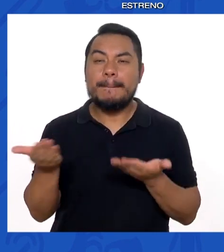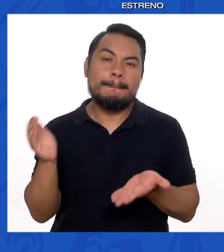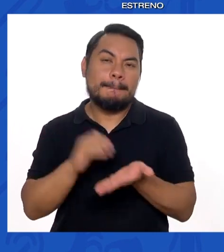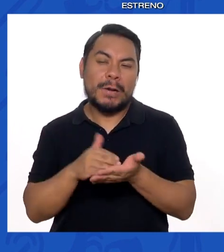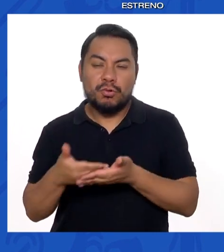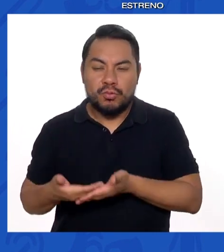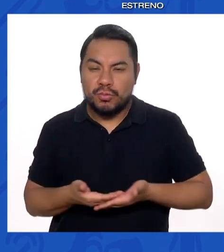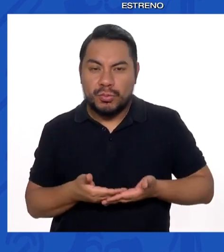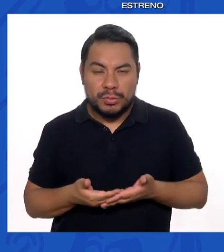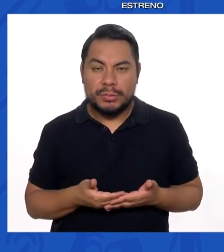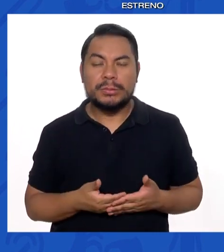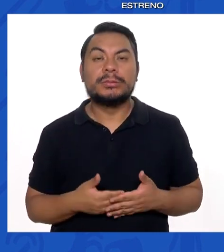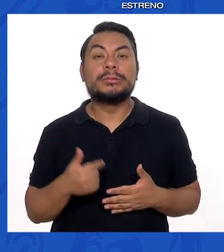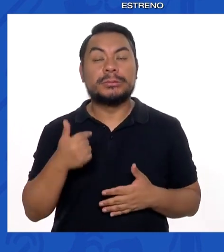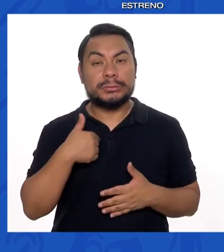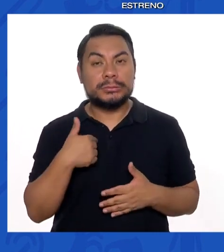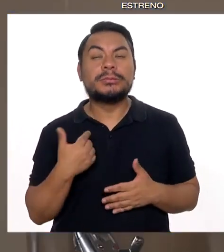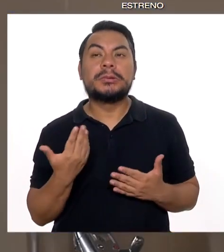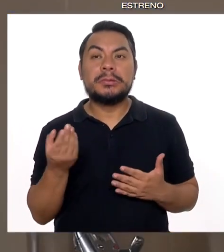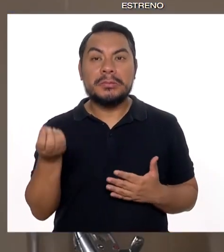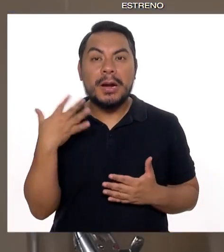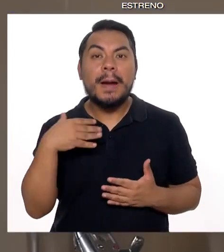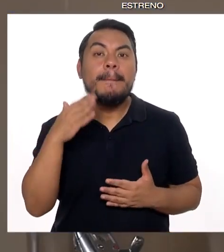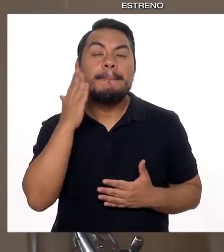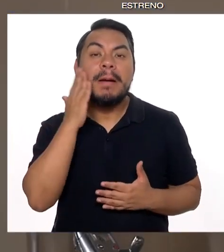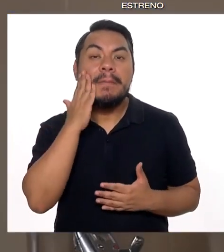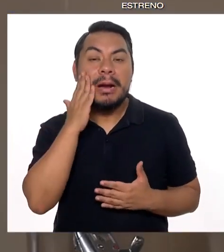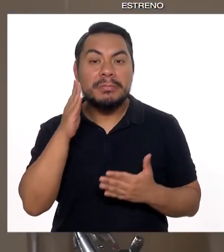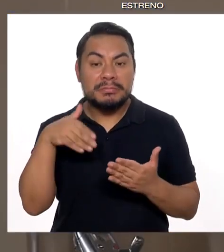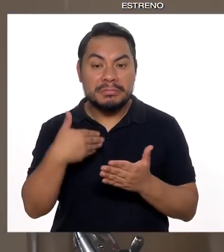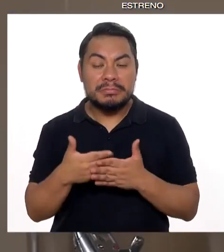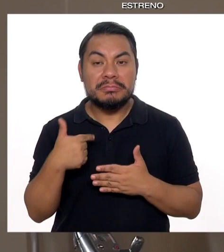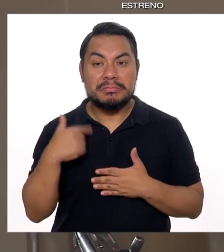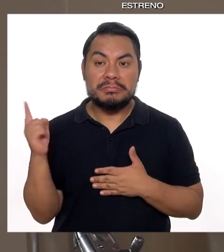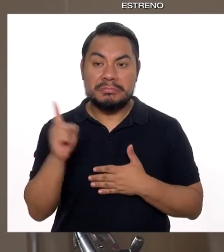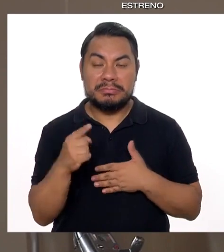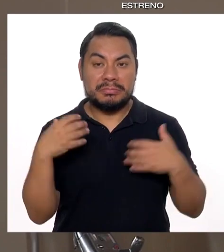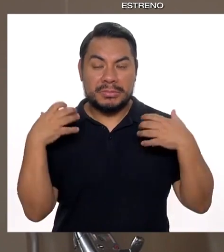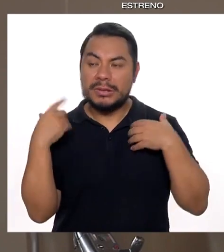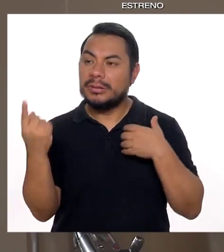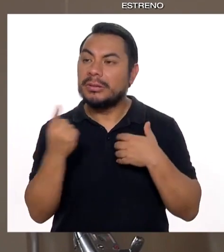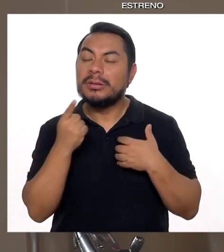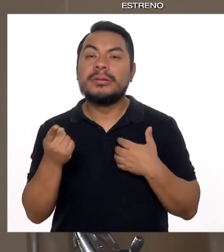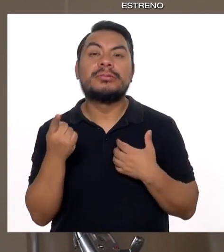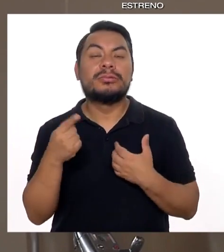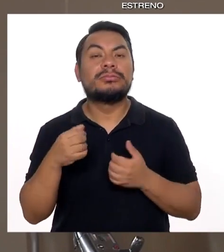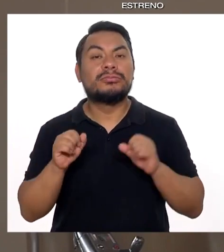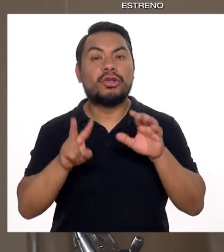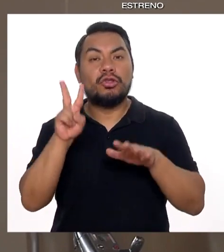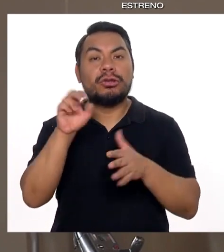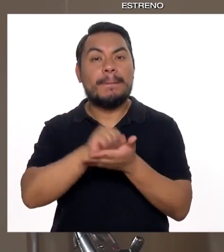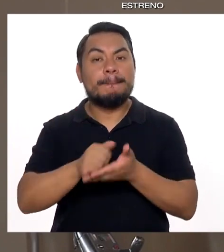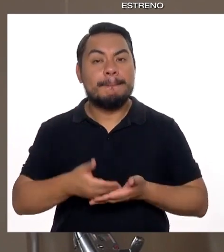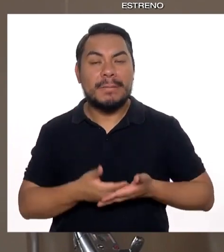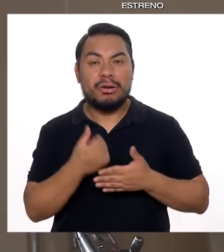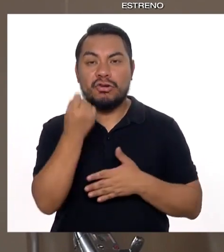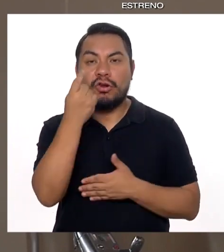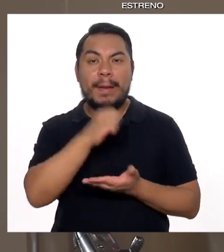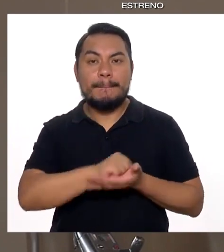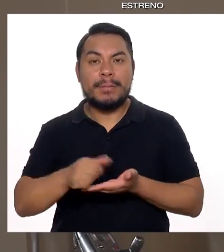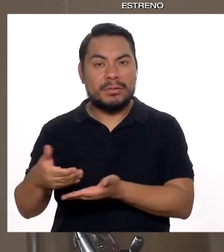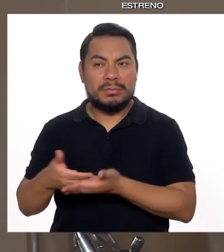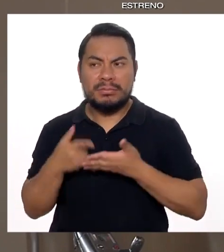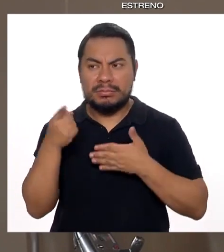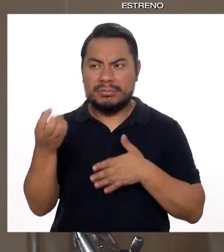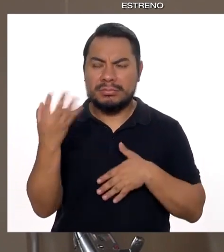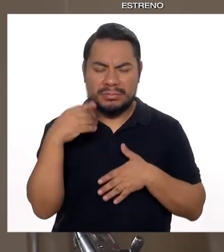muy chiquititos. Yo he tenido de pronto mamás que han llegado a mi consulta con un niño de 12 meses, de 11 meses, donde me